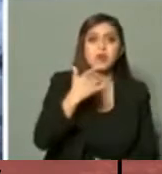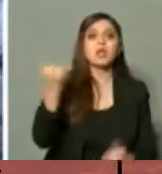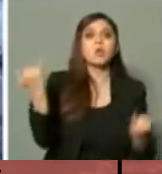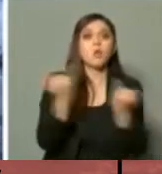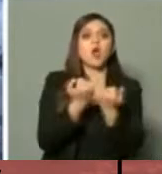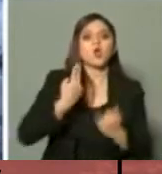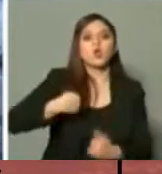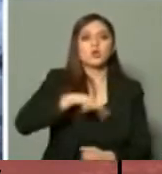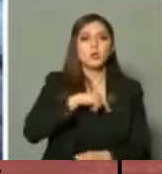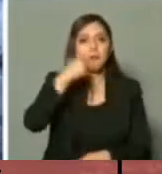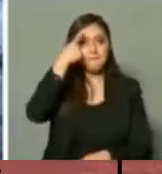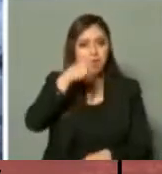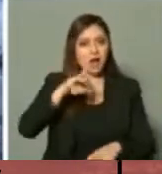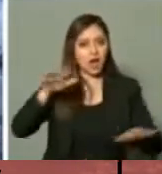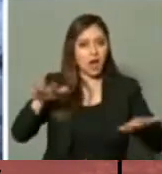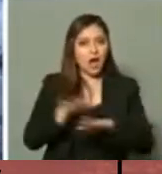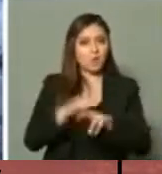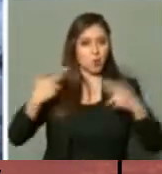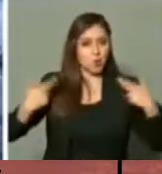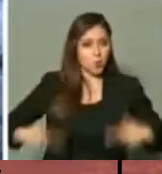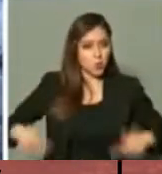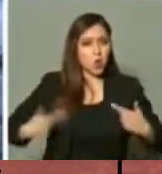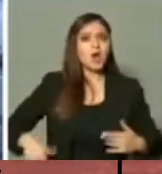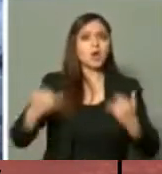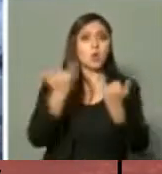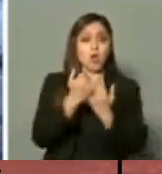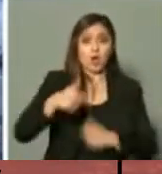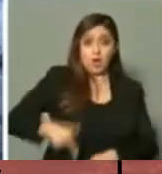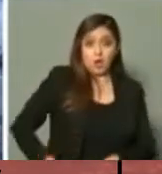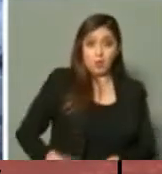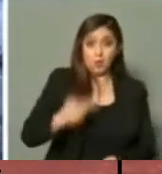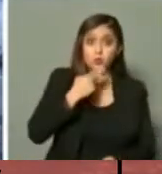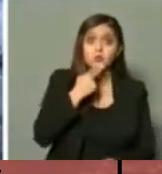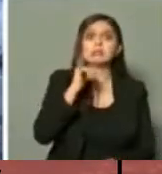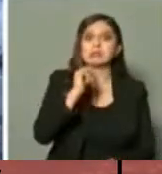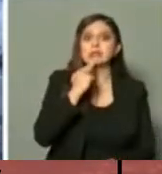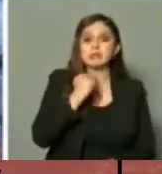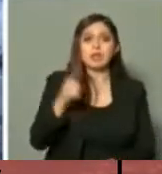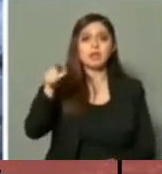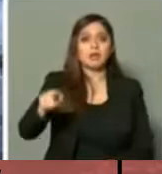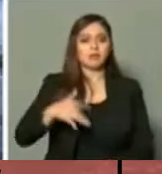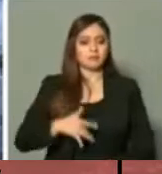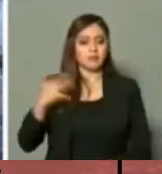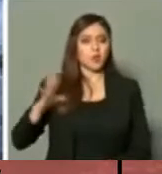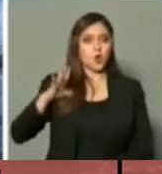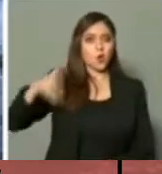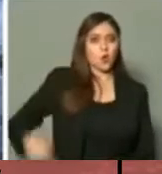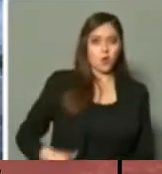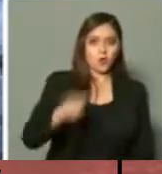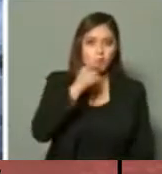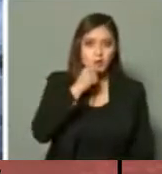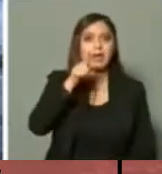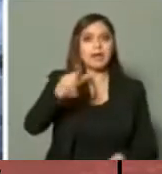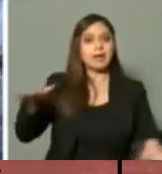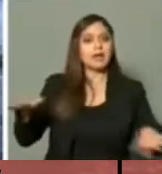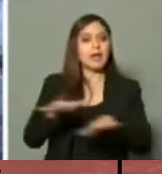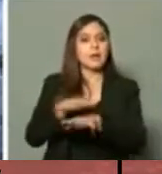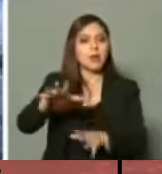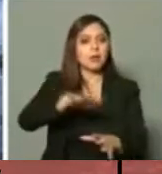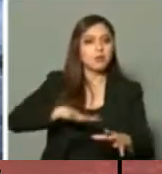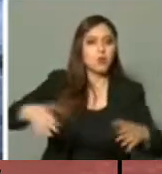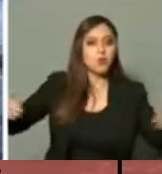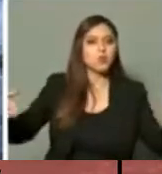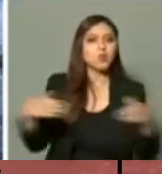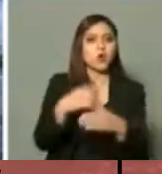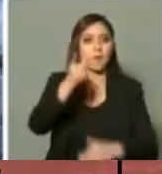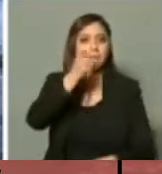invertimos para mejores uniformes, para mejores armas y que ellos se sientan orgullosos de ser policías. Hagamos una mejor institución como policías para que el